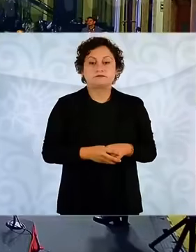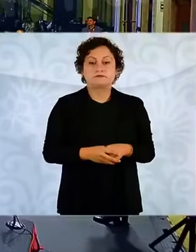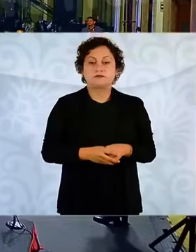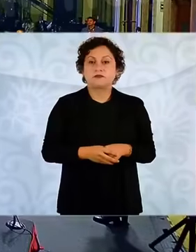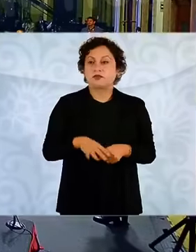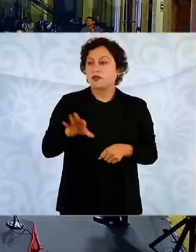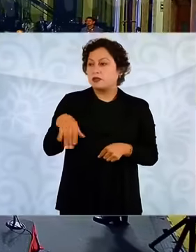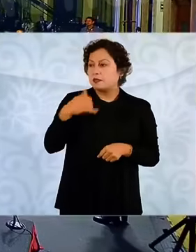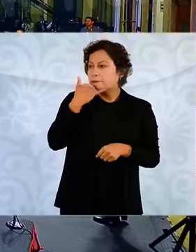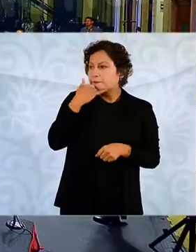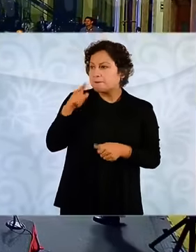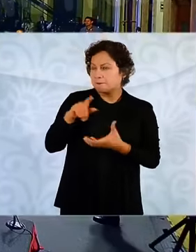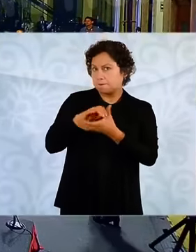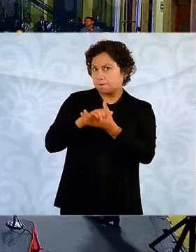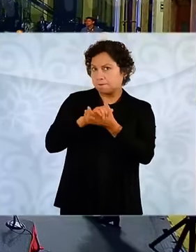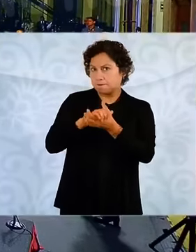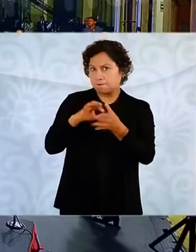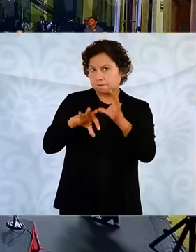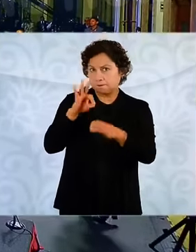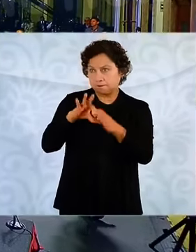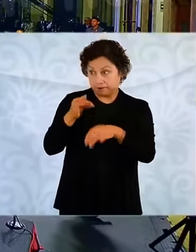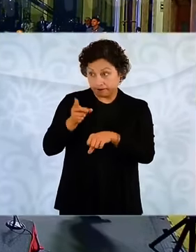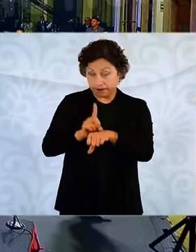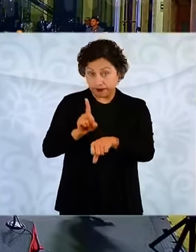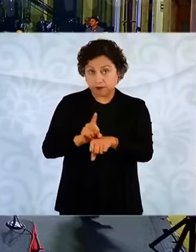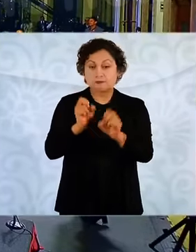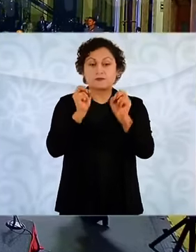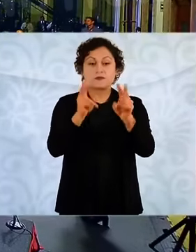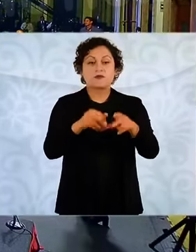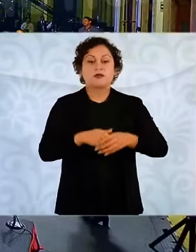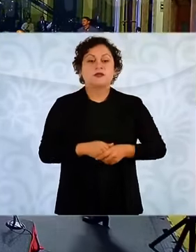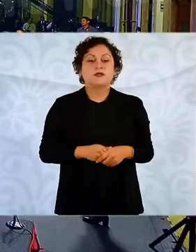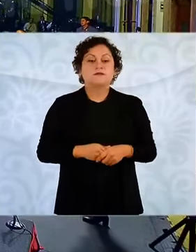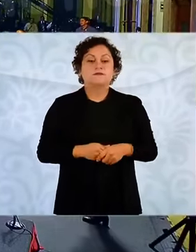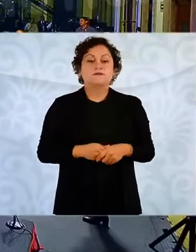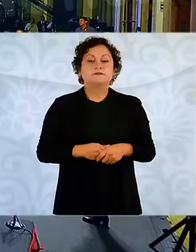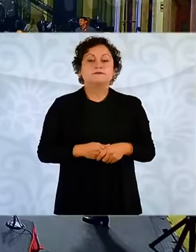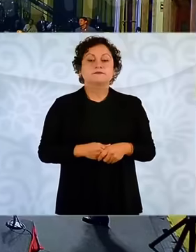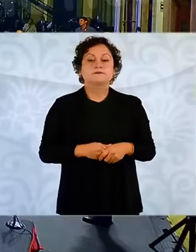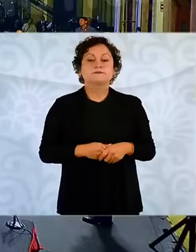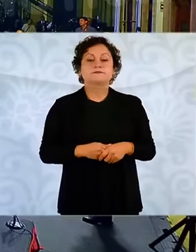para todos los días? Bueno, a ver aquí.